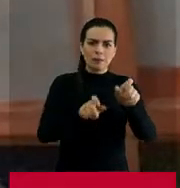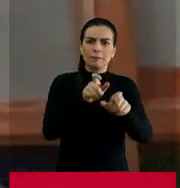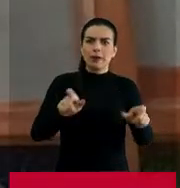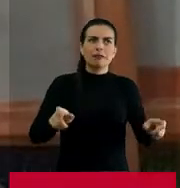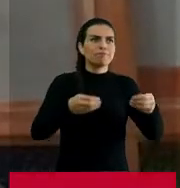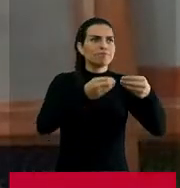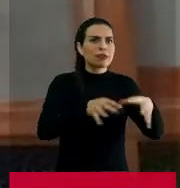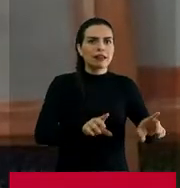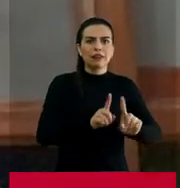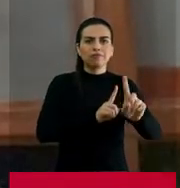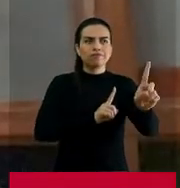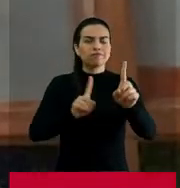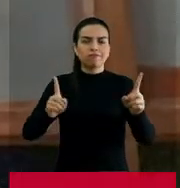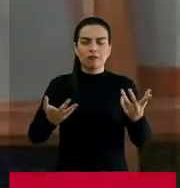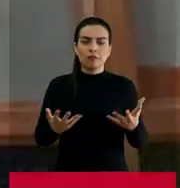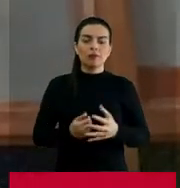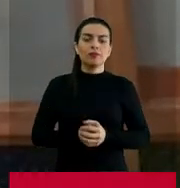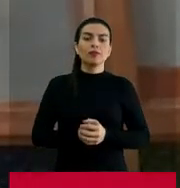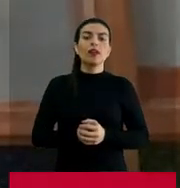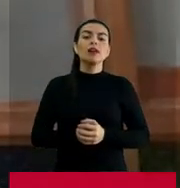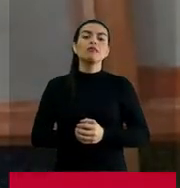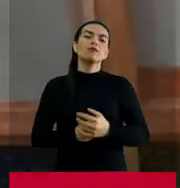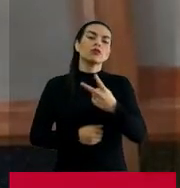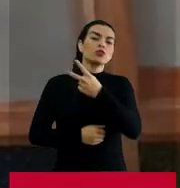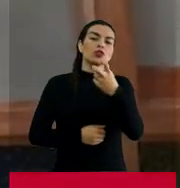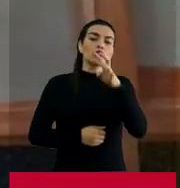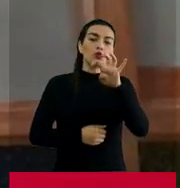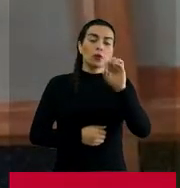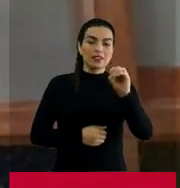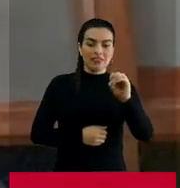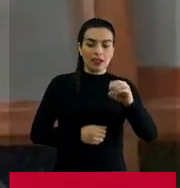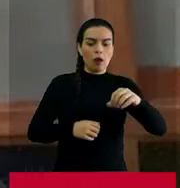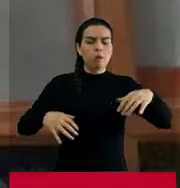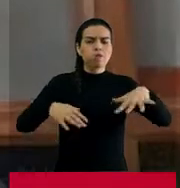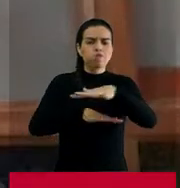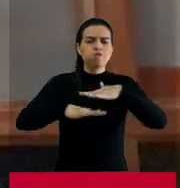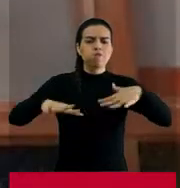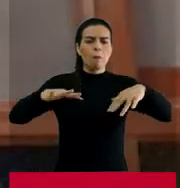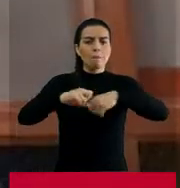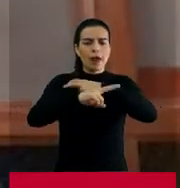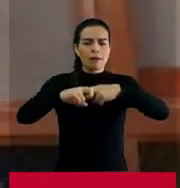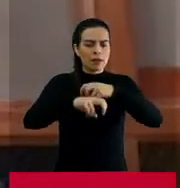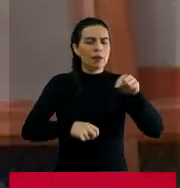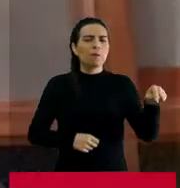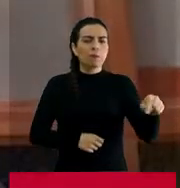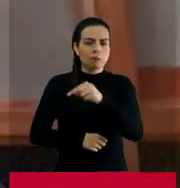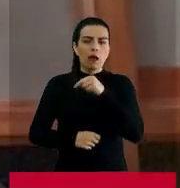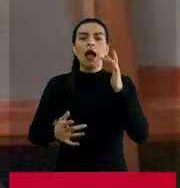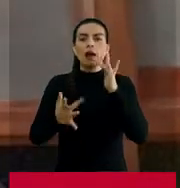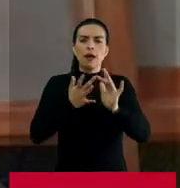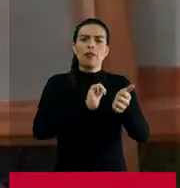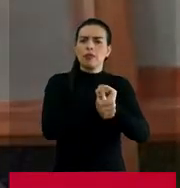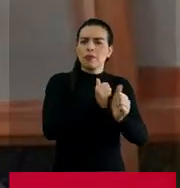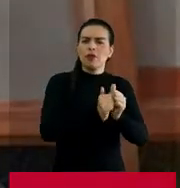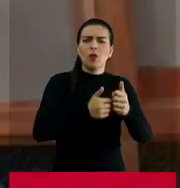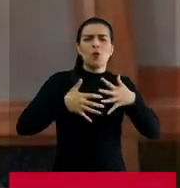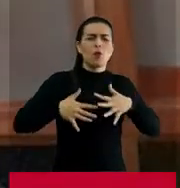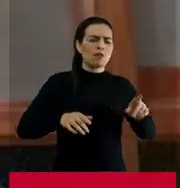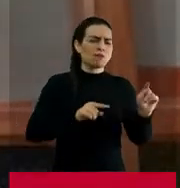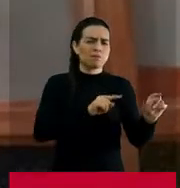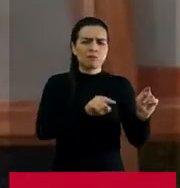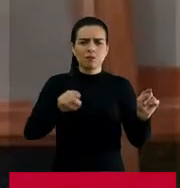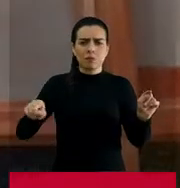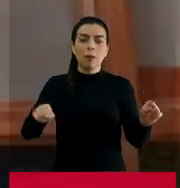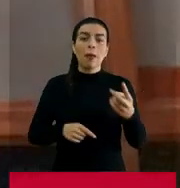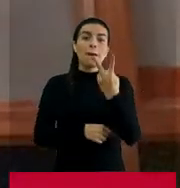más de 980 parques donde hemos identificado más de 450 escuelas y clubes deportivos de todas las disciplinas. Tenemos el 20% de todos los gimnasios